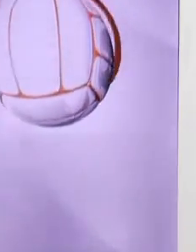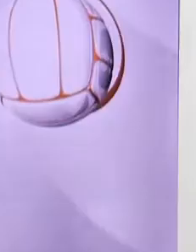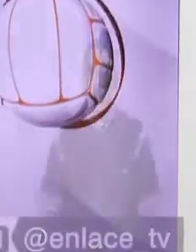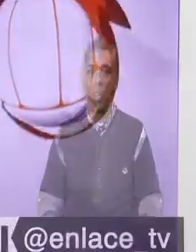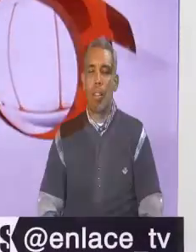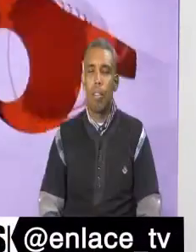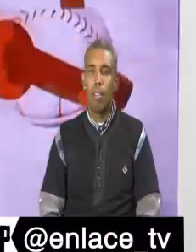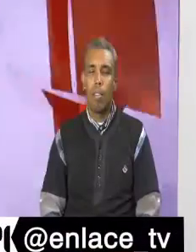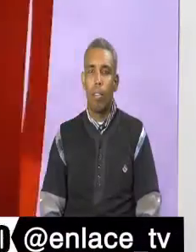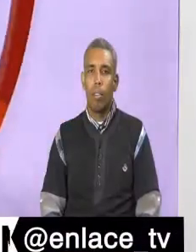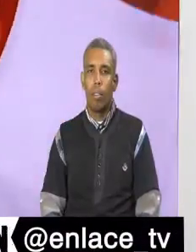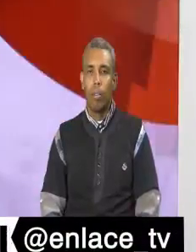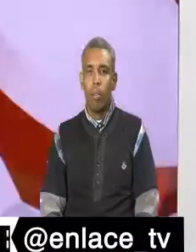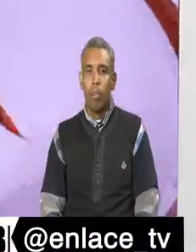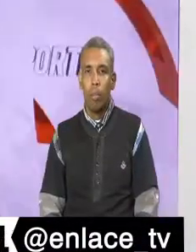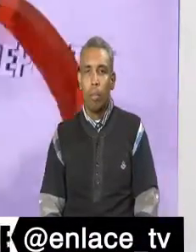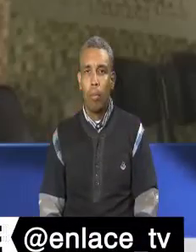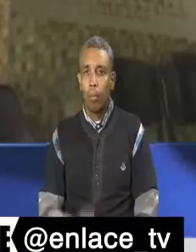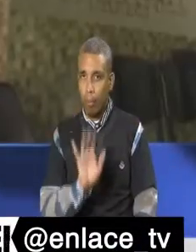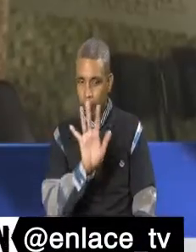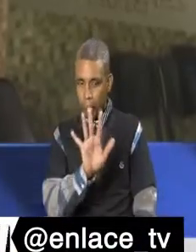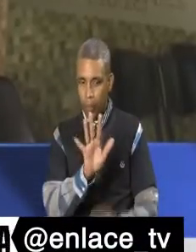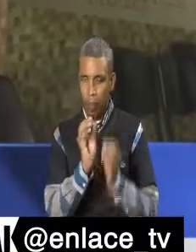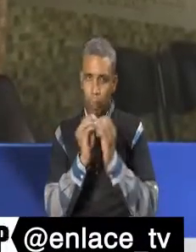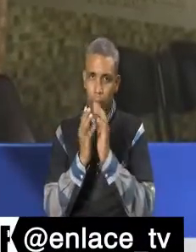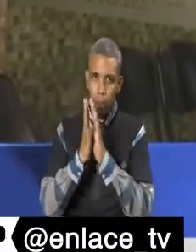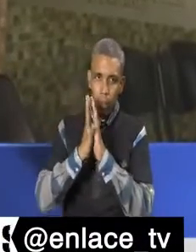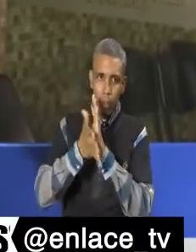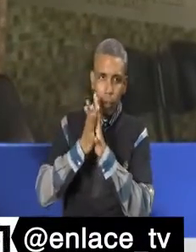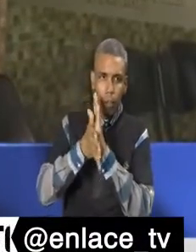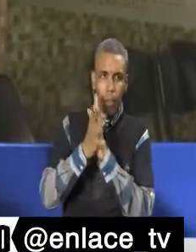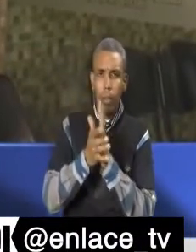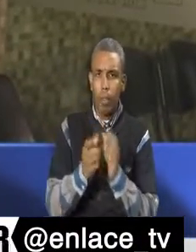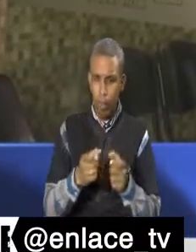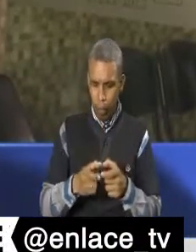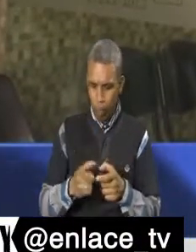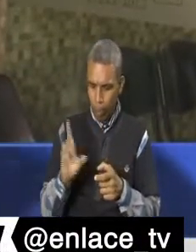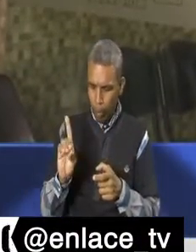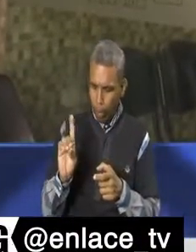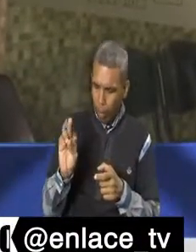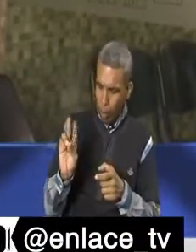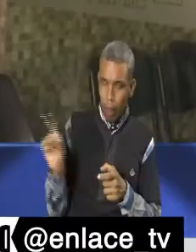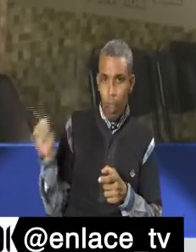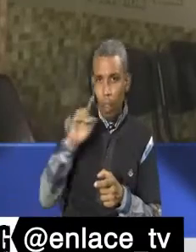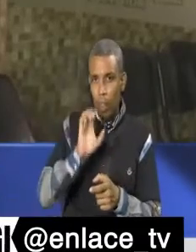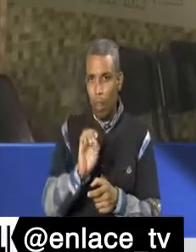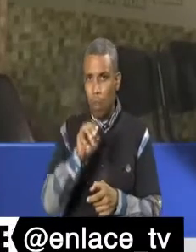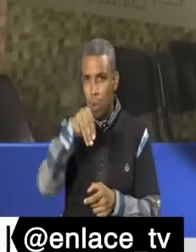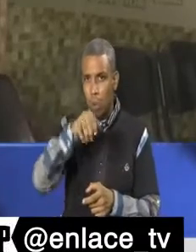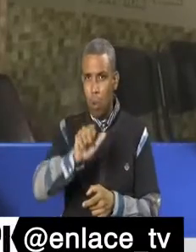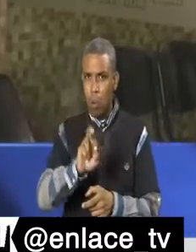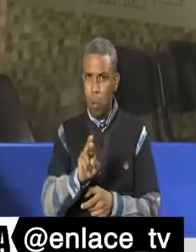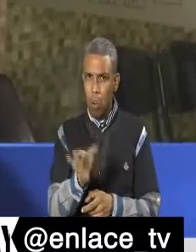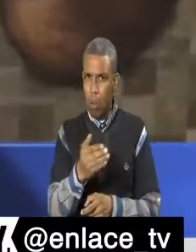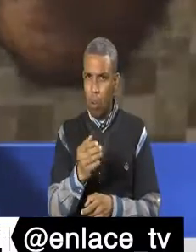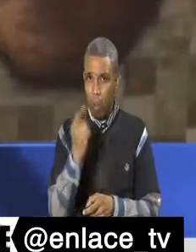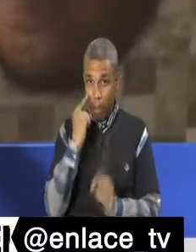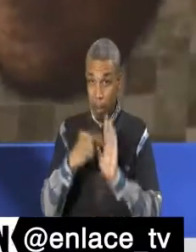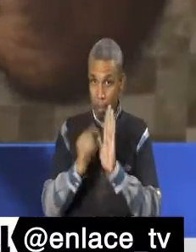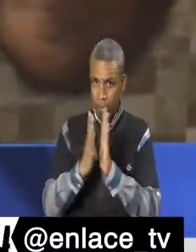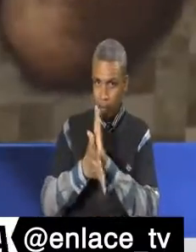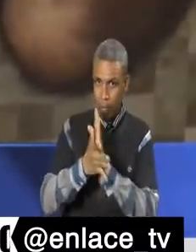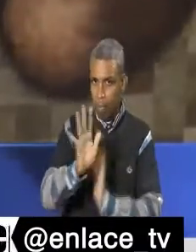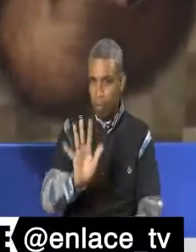Espere al volver de la pausa información sobre el nuevo trabajo discográfico de Omar Herrera, una canción contra el suicidio. Ya